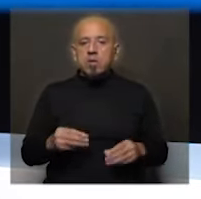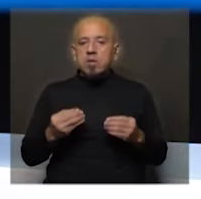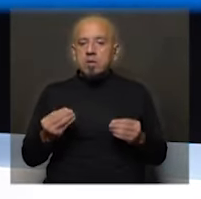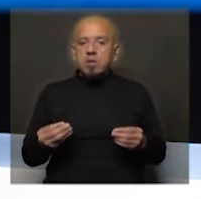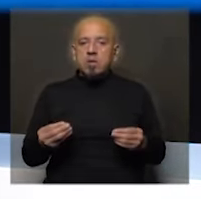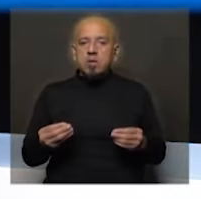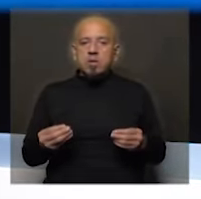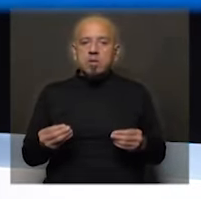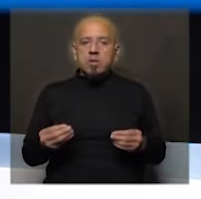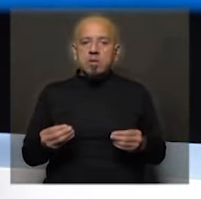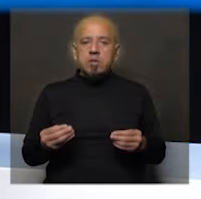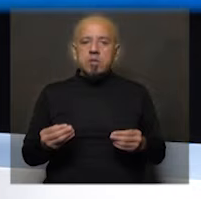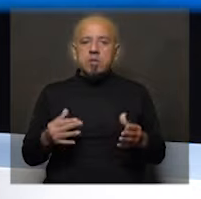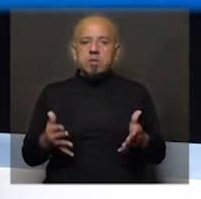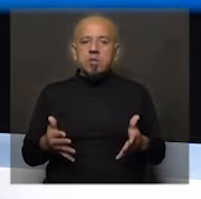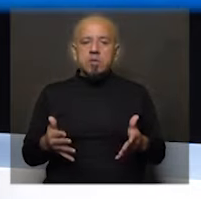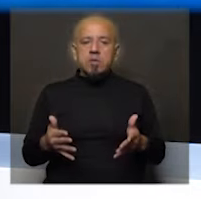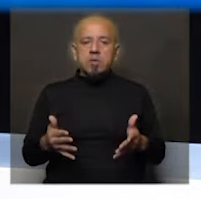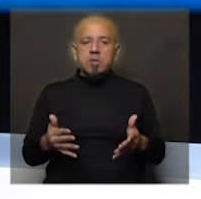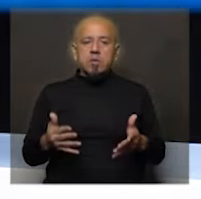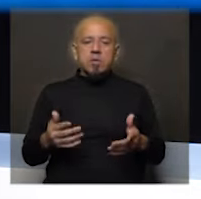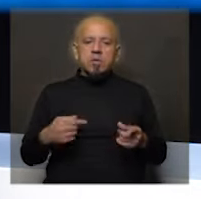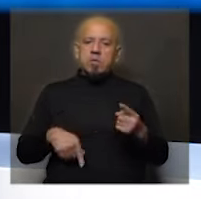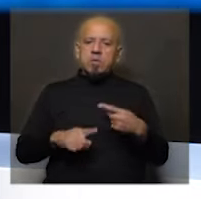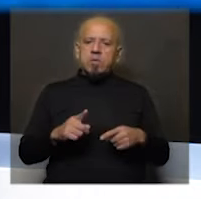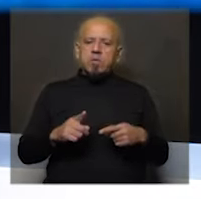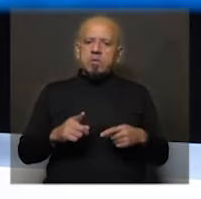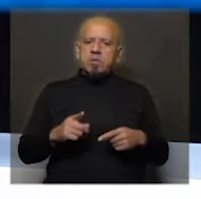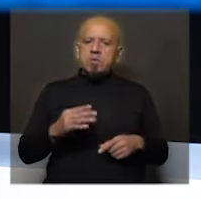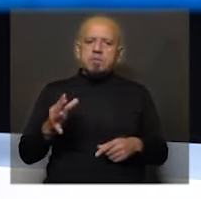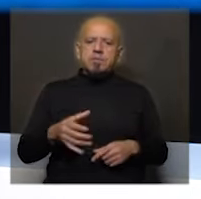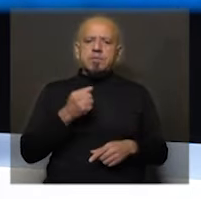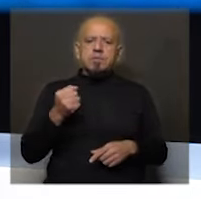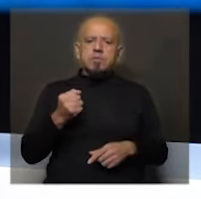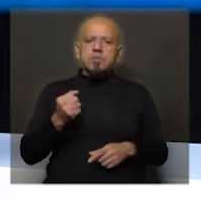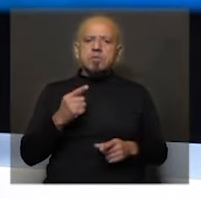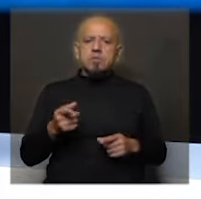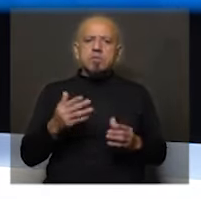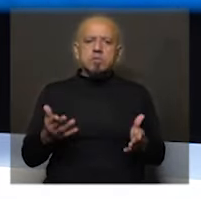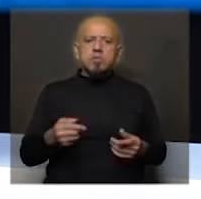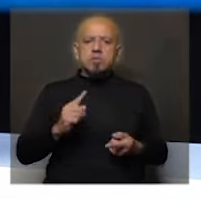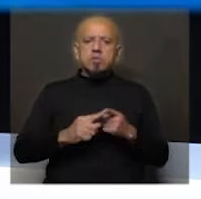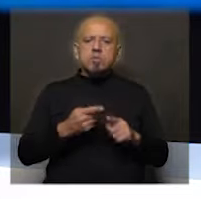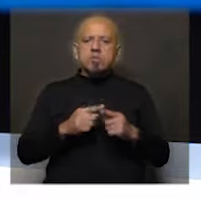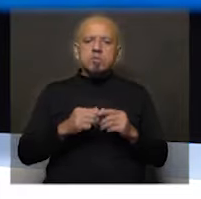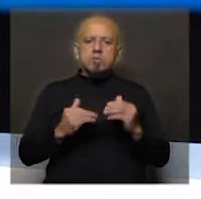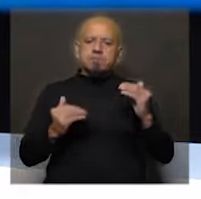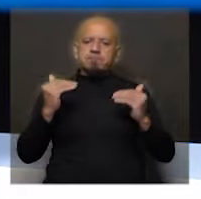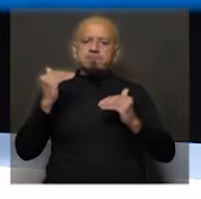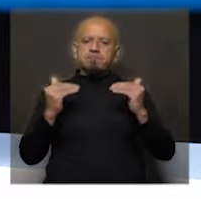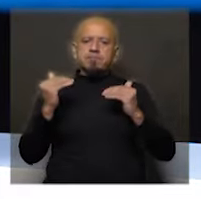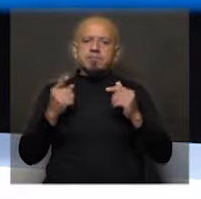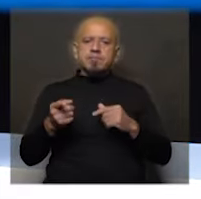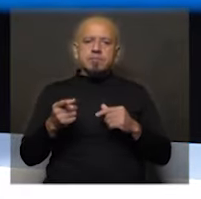la en Cómo terminar con esta relación Abusiva que está basada en una relación de inequidad donde la